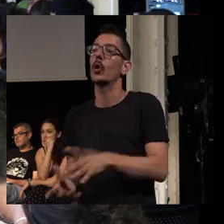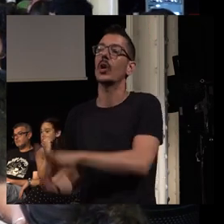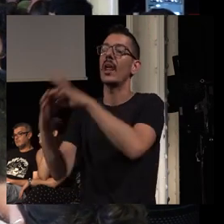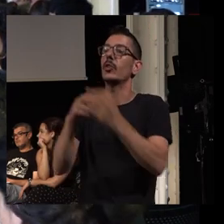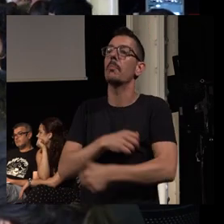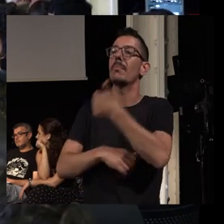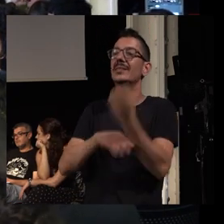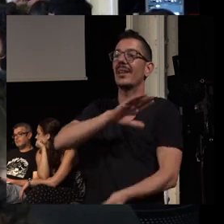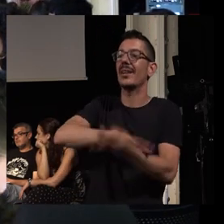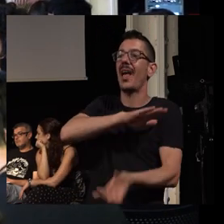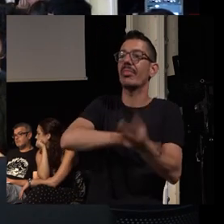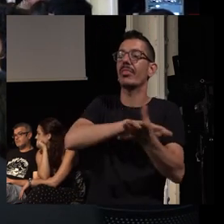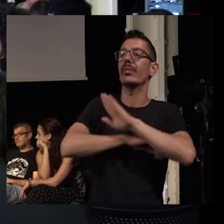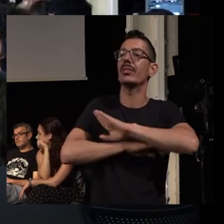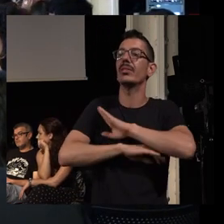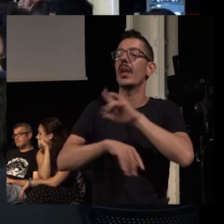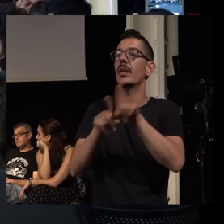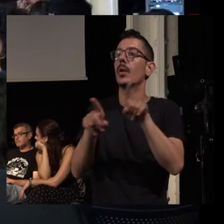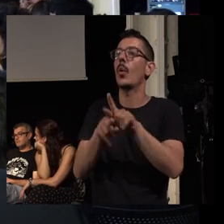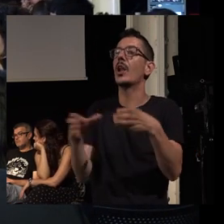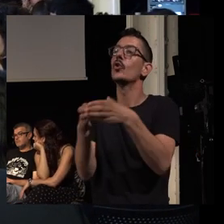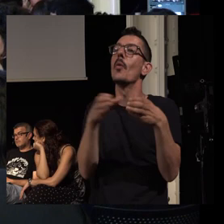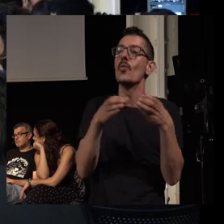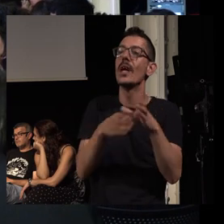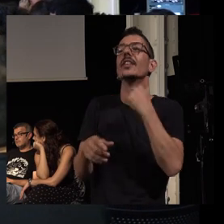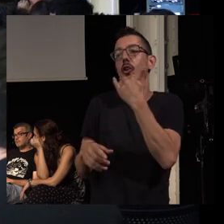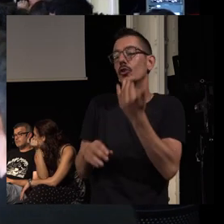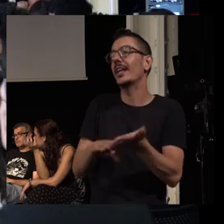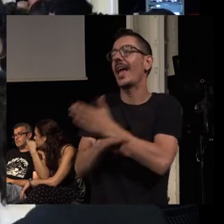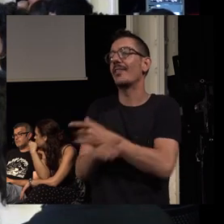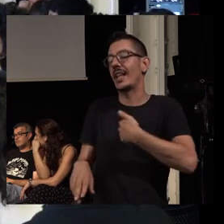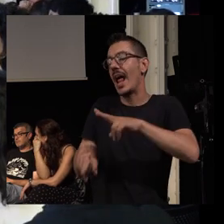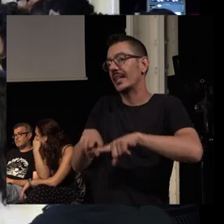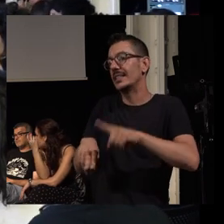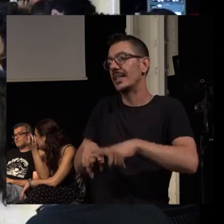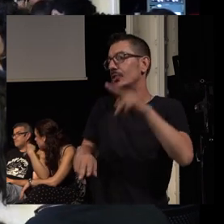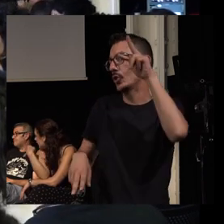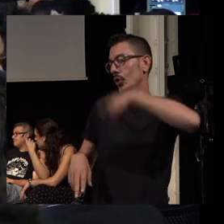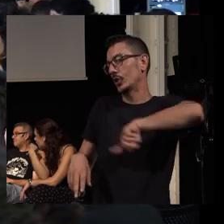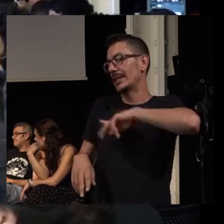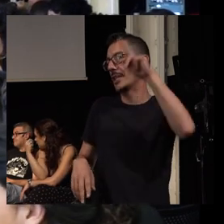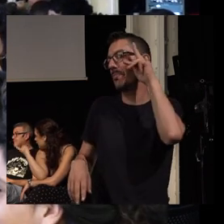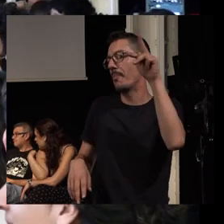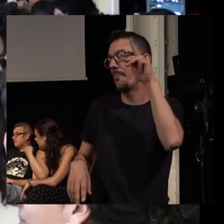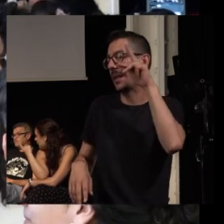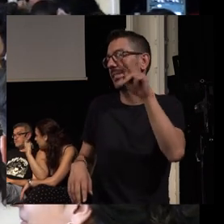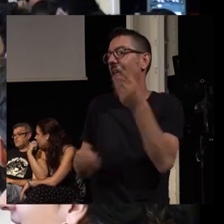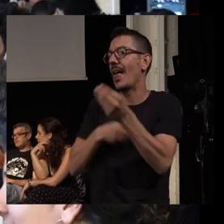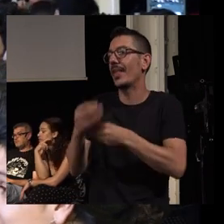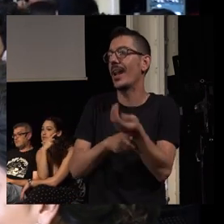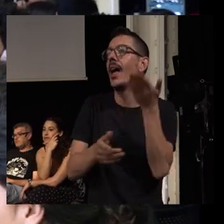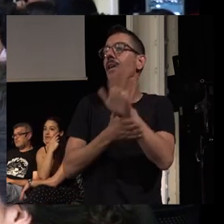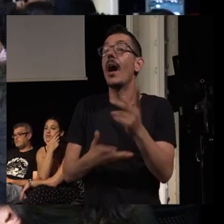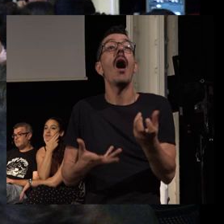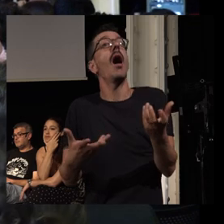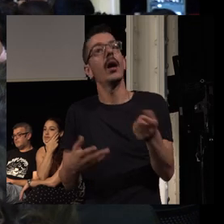esa creación de, ¿no?, de esas comunas, que yo ya sé que las anarquistas somos expertas en hacer estas propuestas tan...